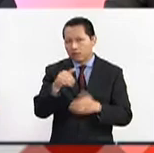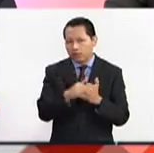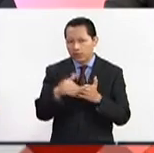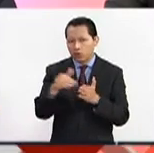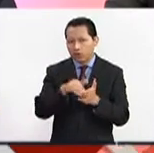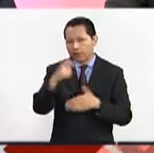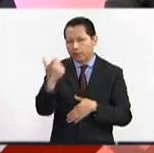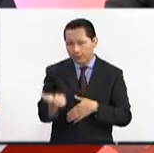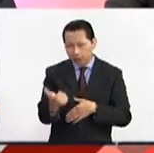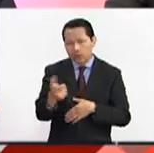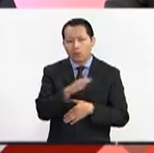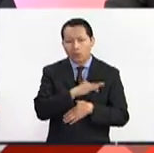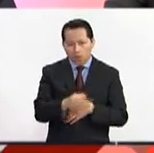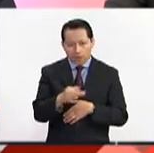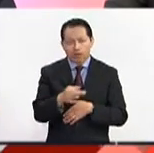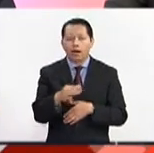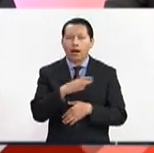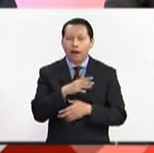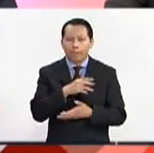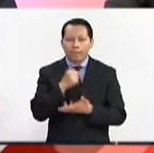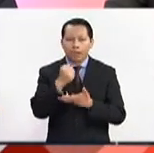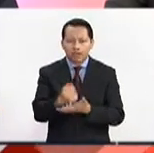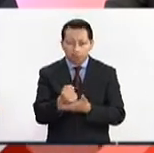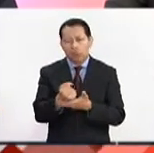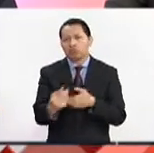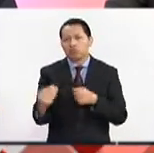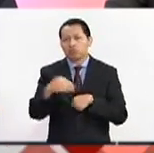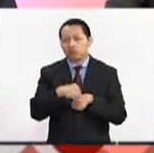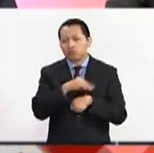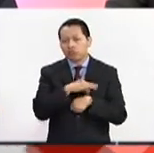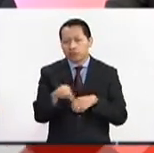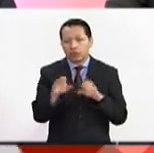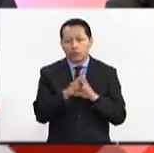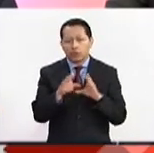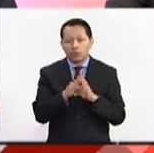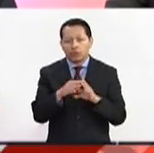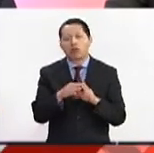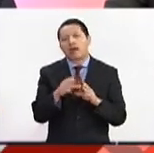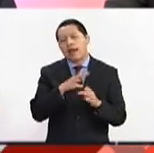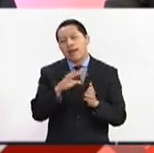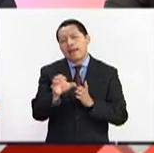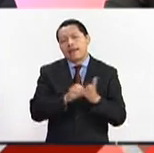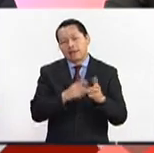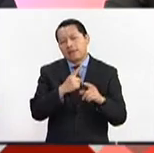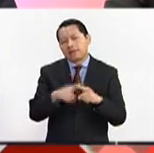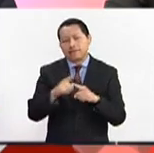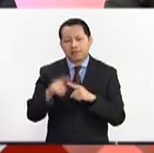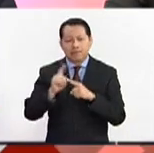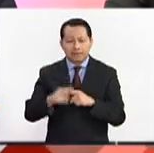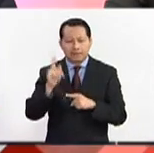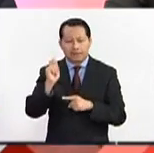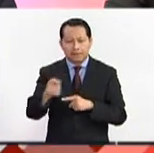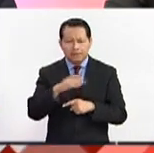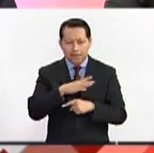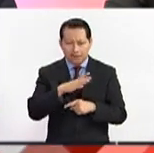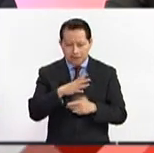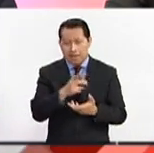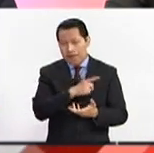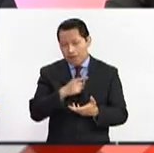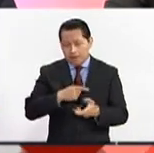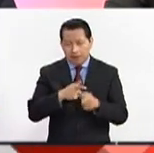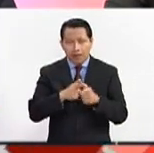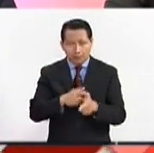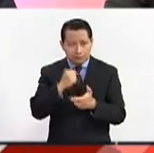pesos. Tenemos recursos presupuestales adicionales que se tienen calendarizados y respecto de los cuales habremos de